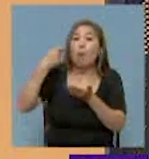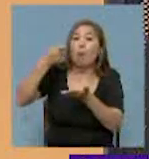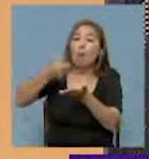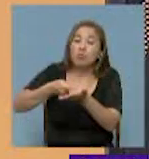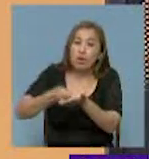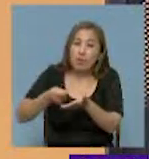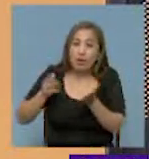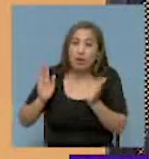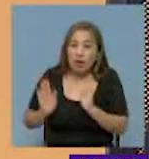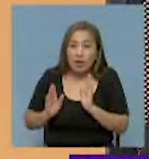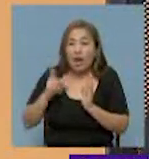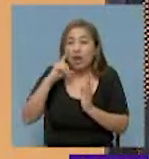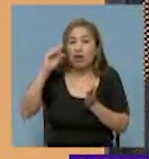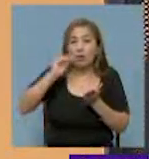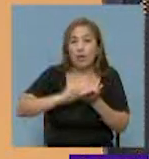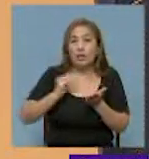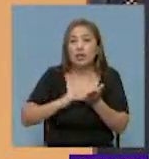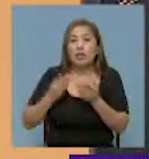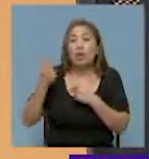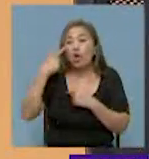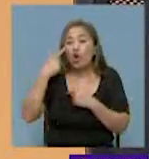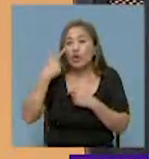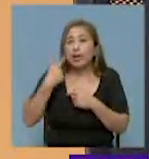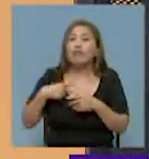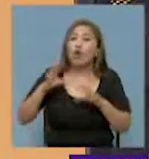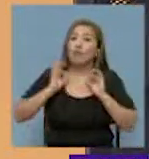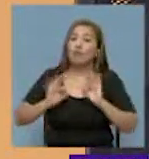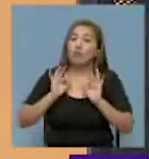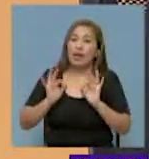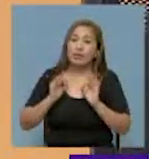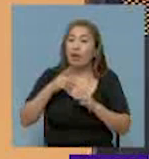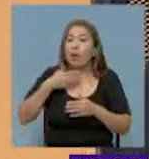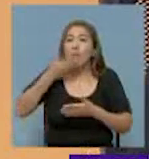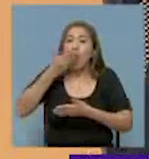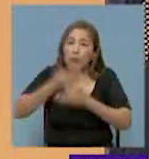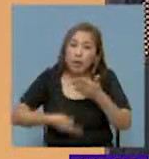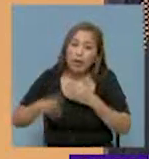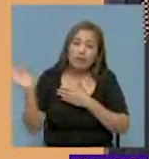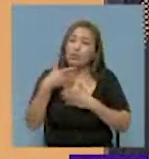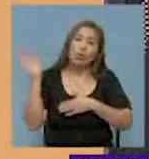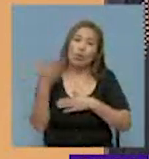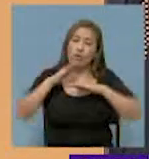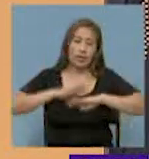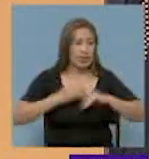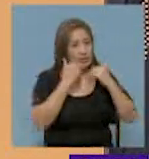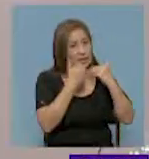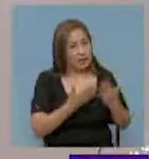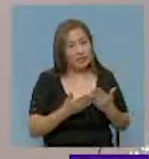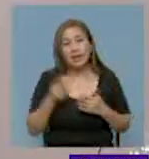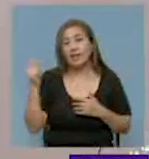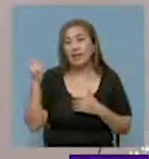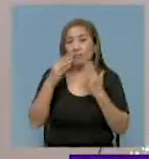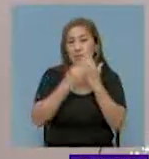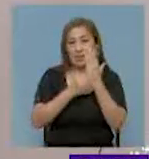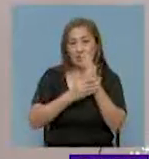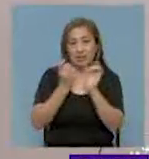cuadrar y veremos que se pongan al día con el resto de papeles así lo podemos todos estar tranquilos muchas gracias la palabra de